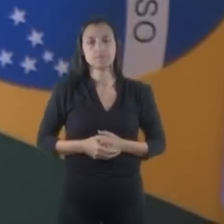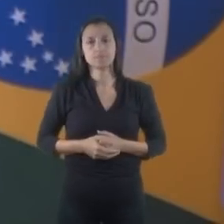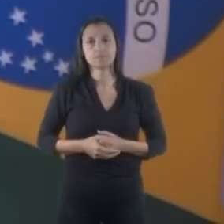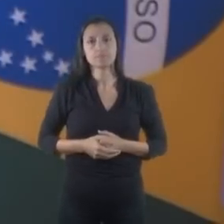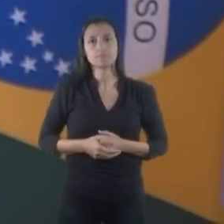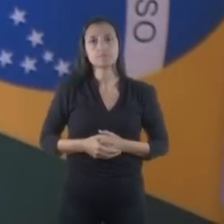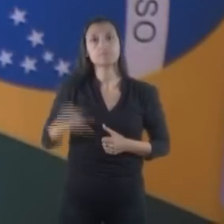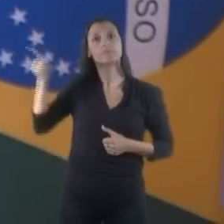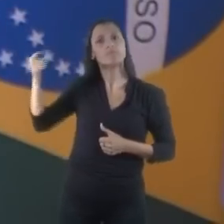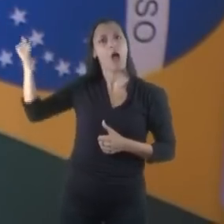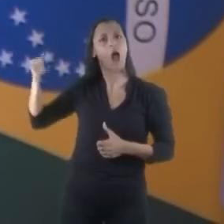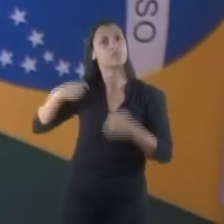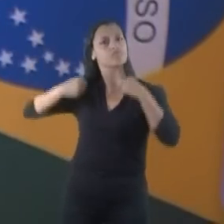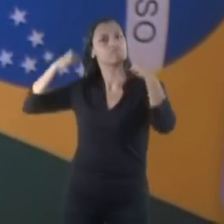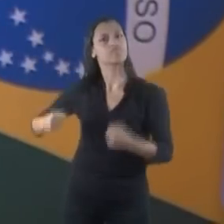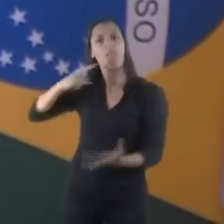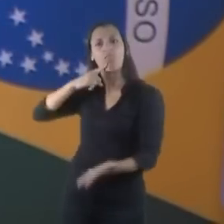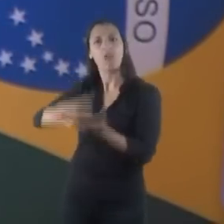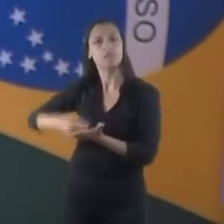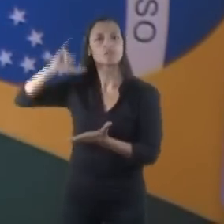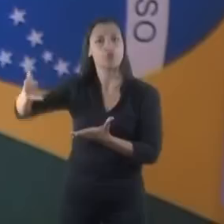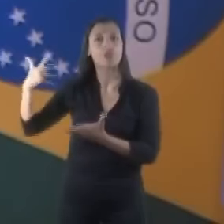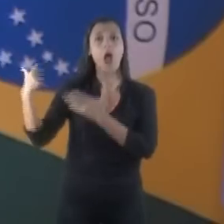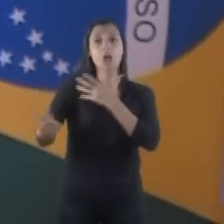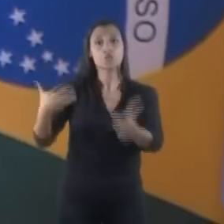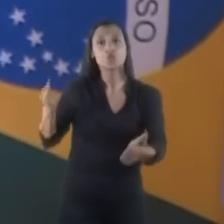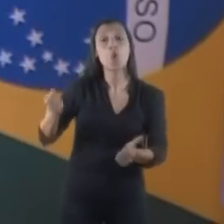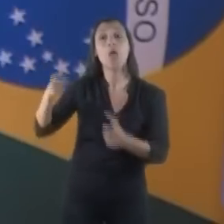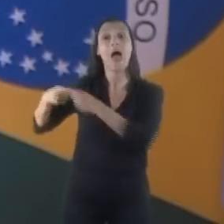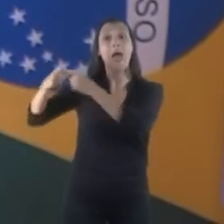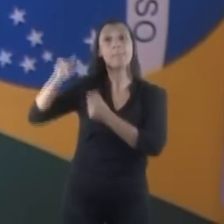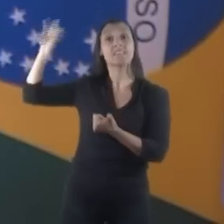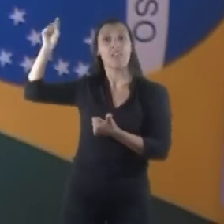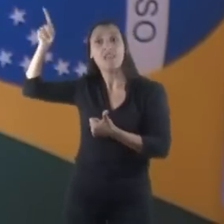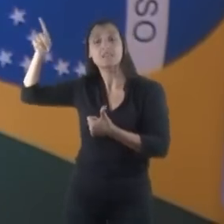Han tomado la decisión de ayudar a que las empresas de Brasil